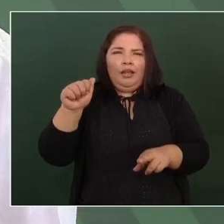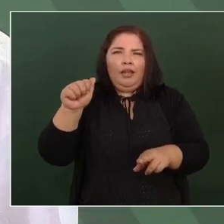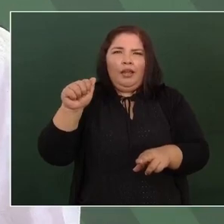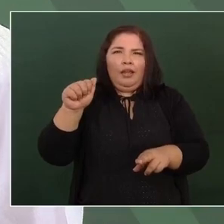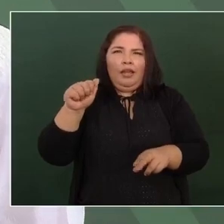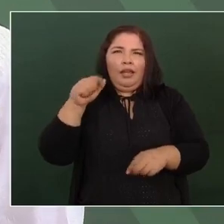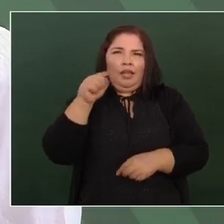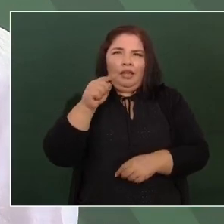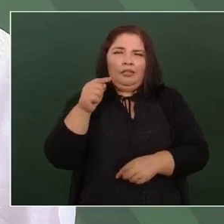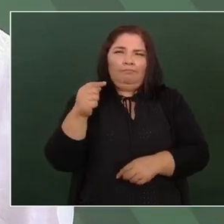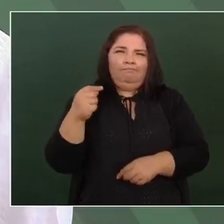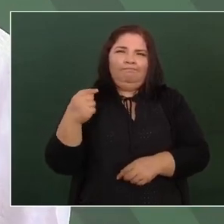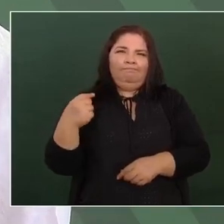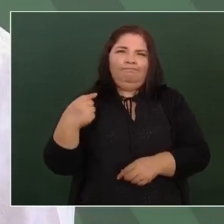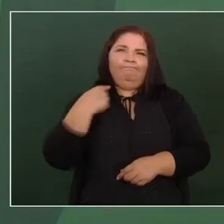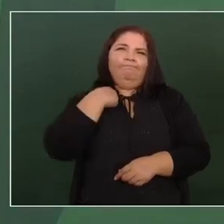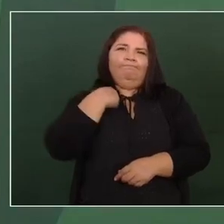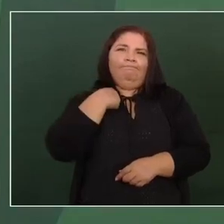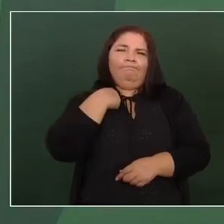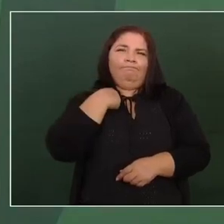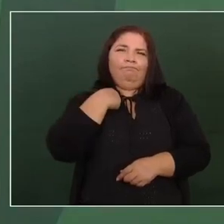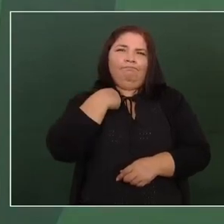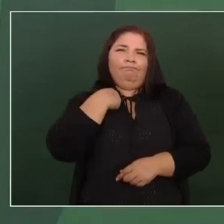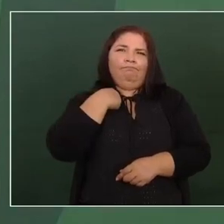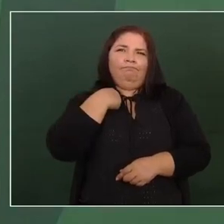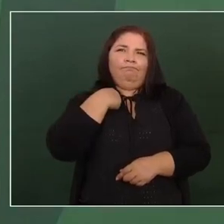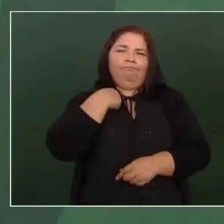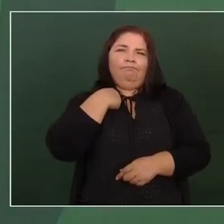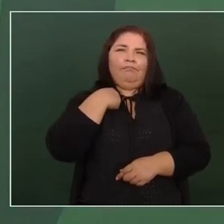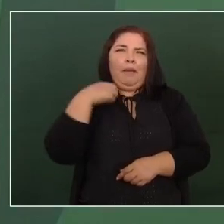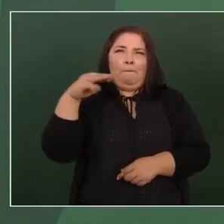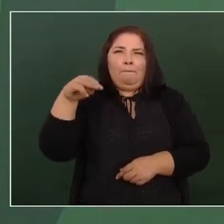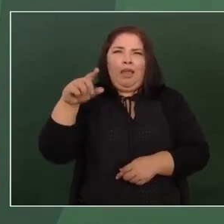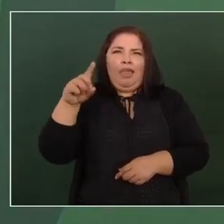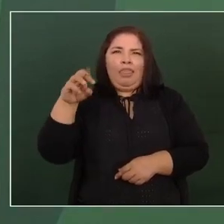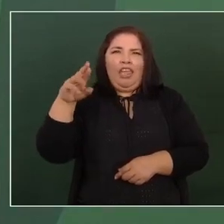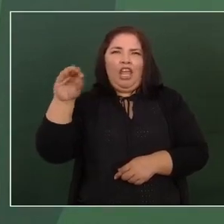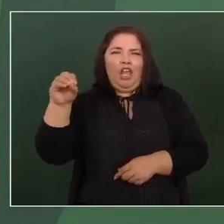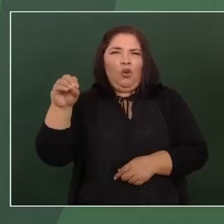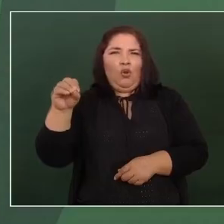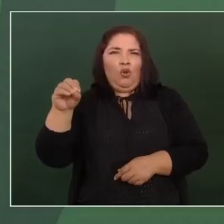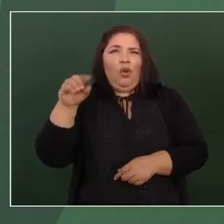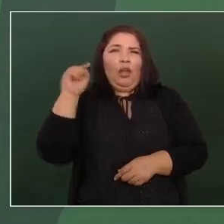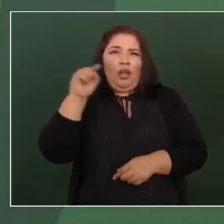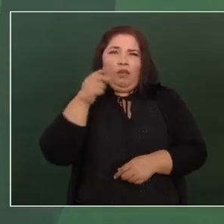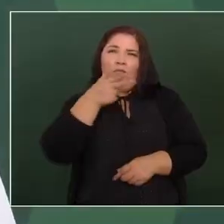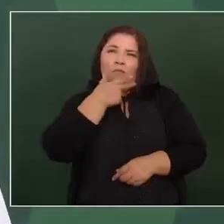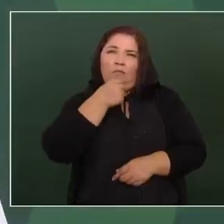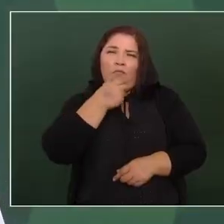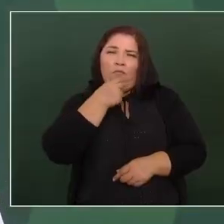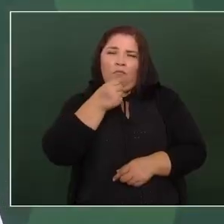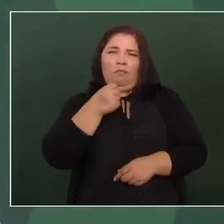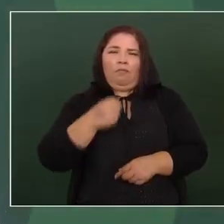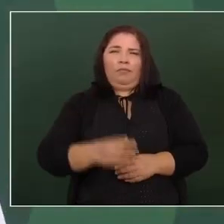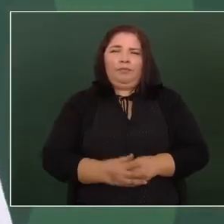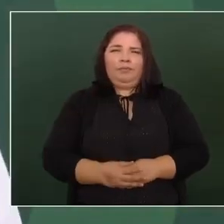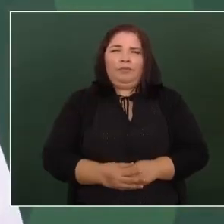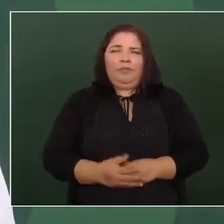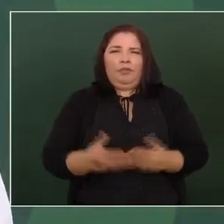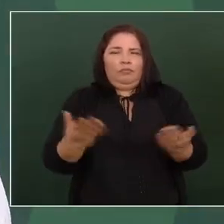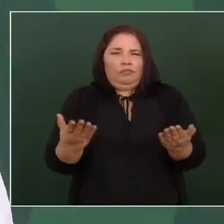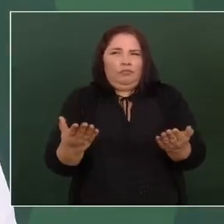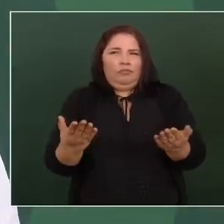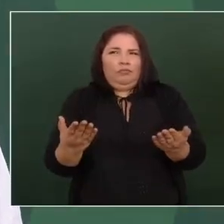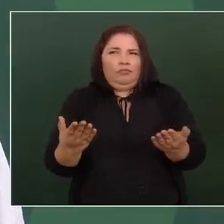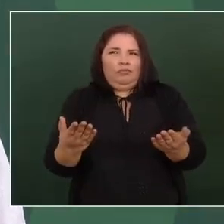que asesinó a Madero, el apóstol de nuestra democracia. ¿Cómo no voy